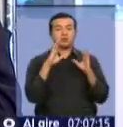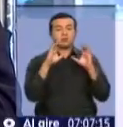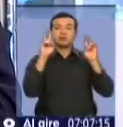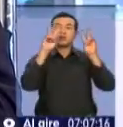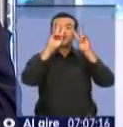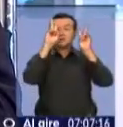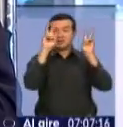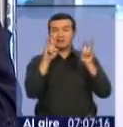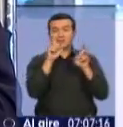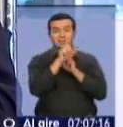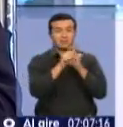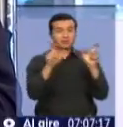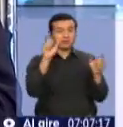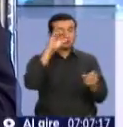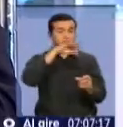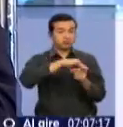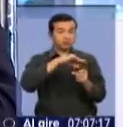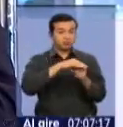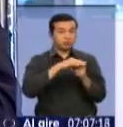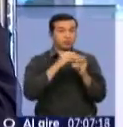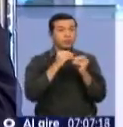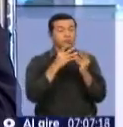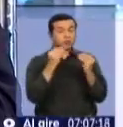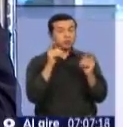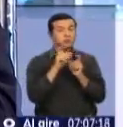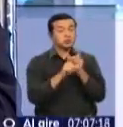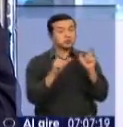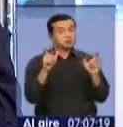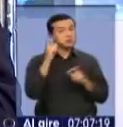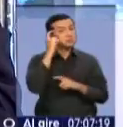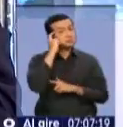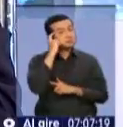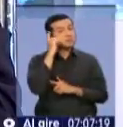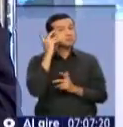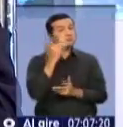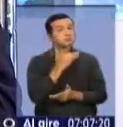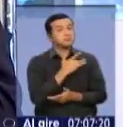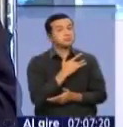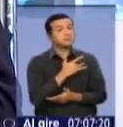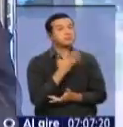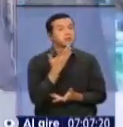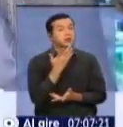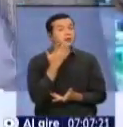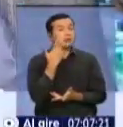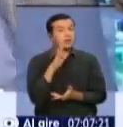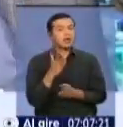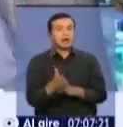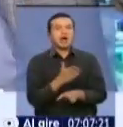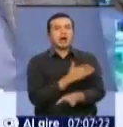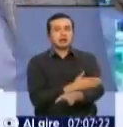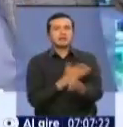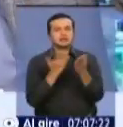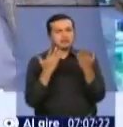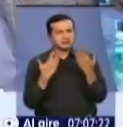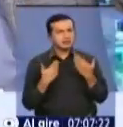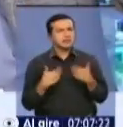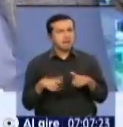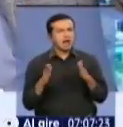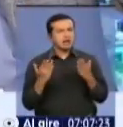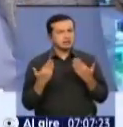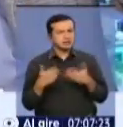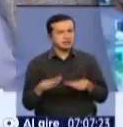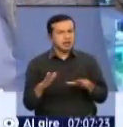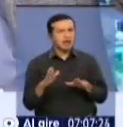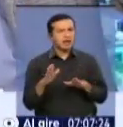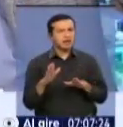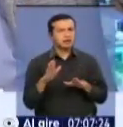tema de la consulta popular que está tomando bastante cuerpo y daría la impresión que es crónica de una consulta anunciada. Lo que estaría